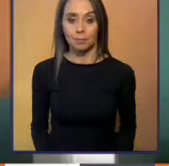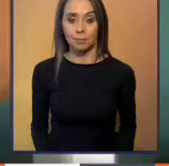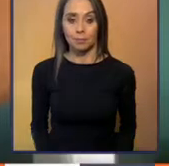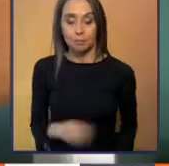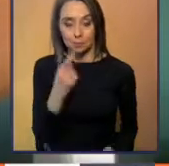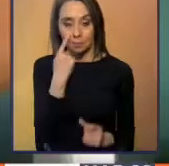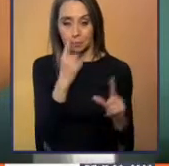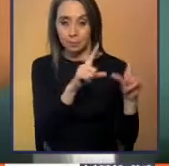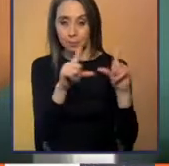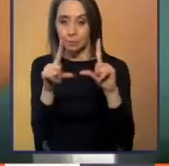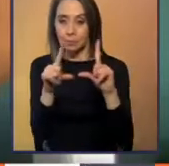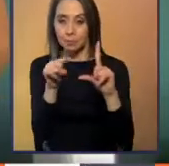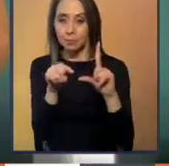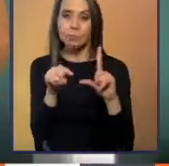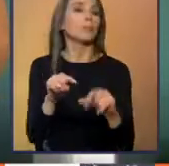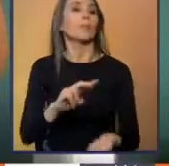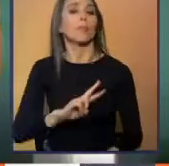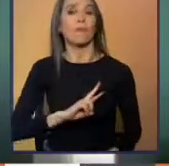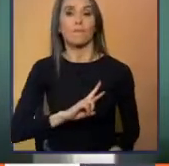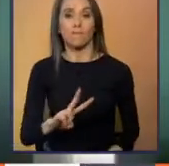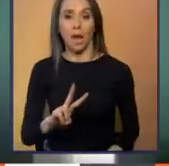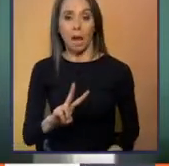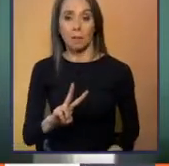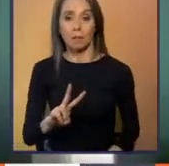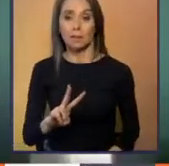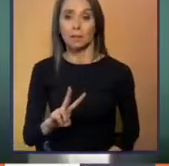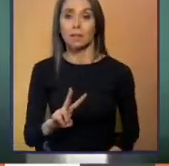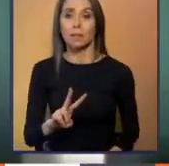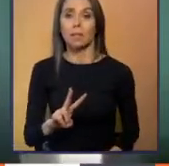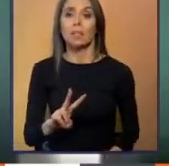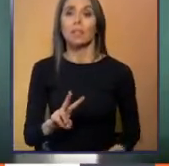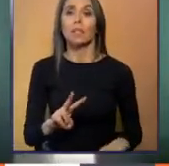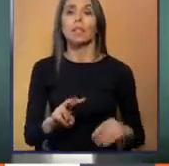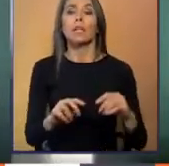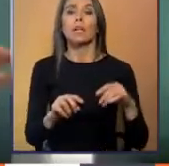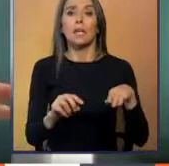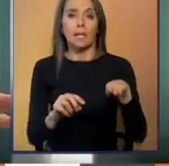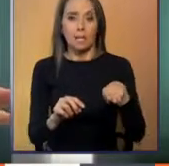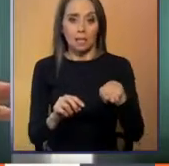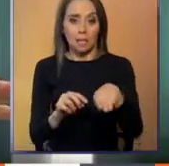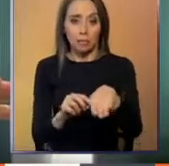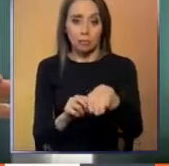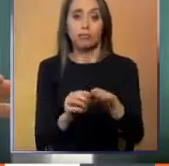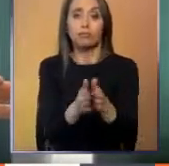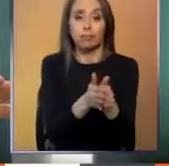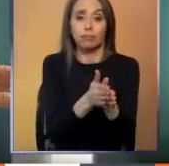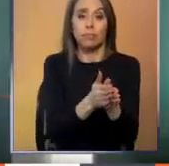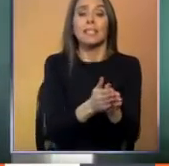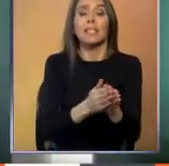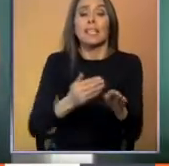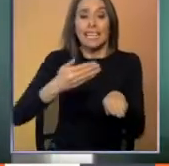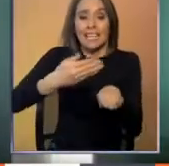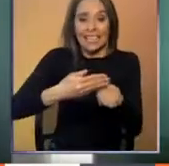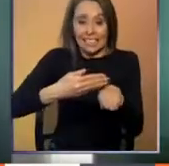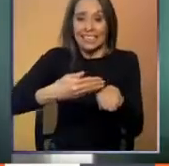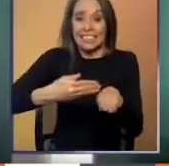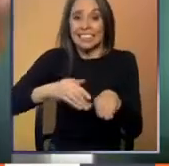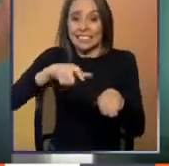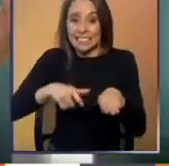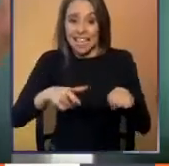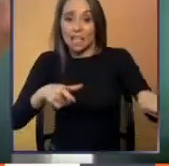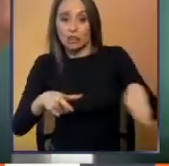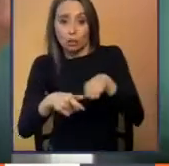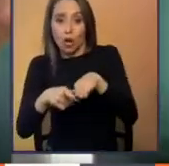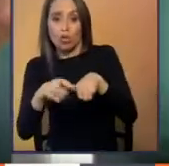Y lo siguiente ocurrió en Valparaíso. Activaron la palanca de emergencia y bajaron en plena estación. Un grupo de jóvenes